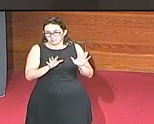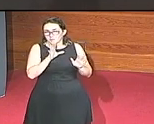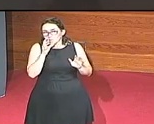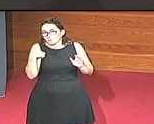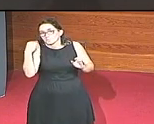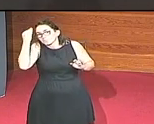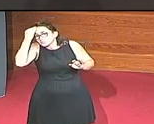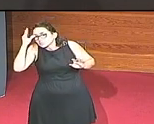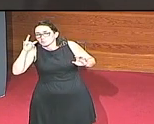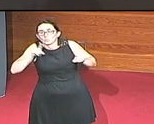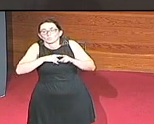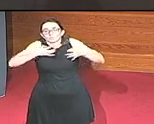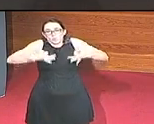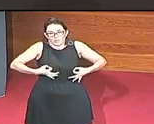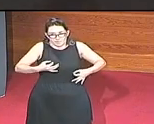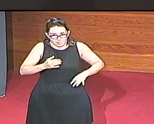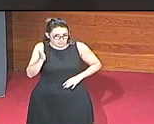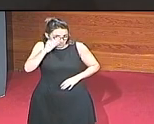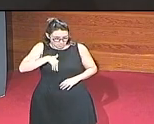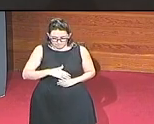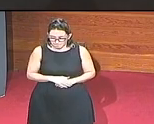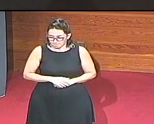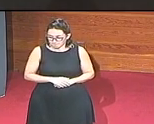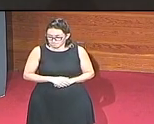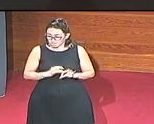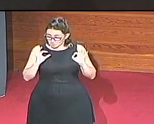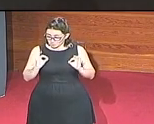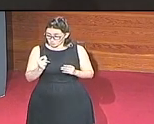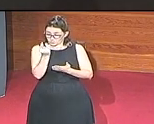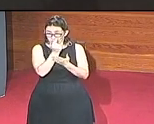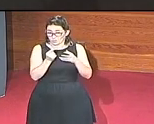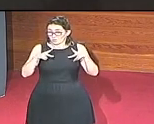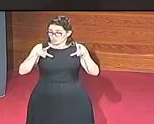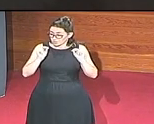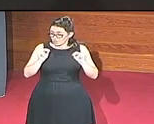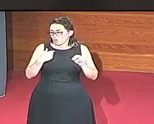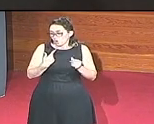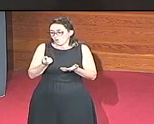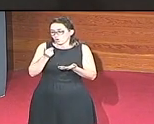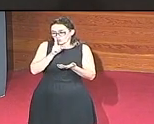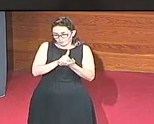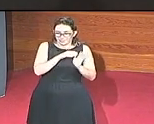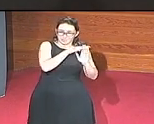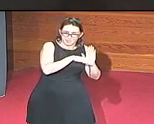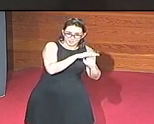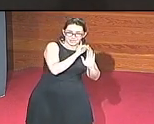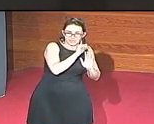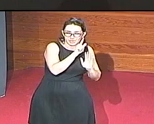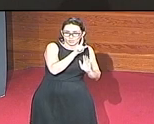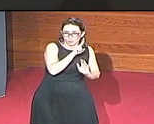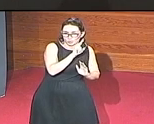pero no lo sabían y ya con todo el dibujo hecho otra vez vuelves a illustrator después de photoshop